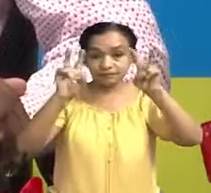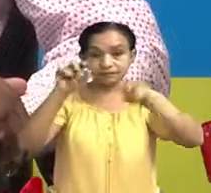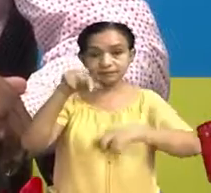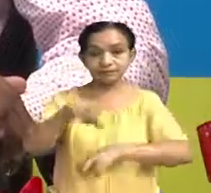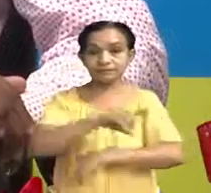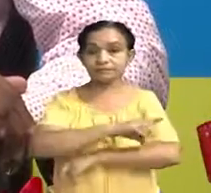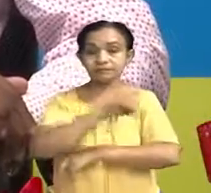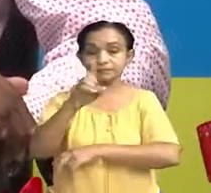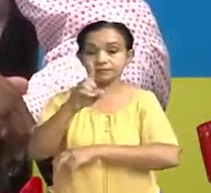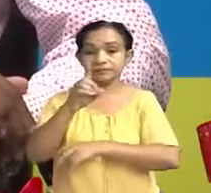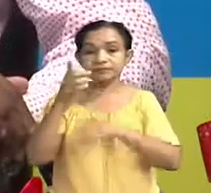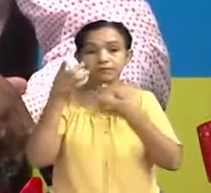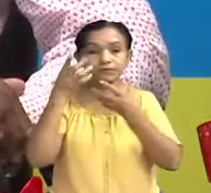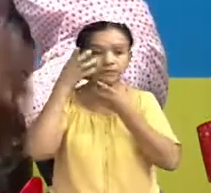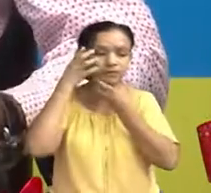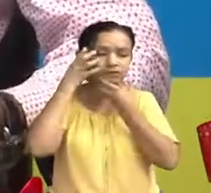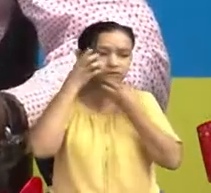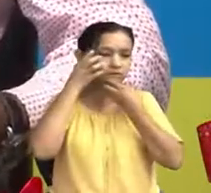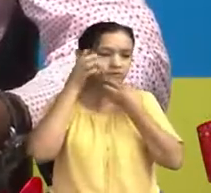hablar sobre